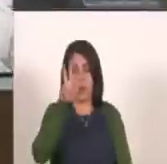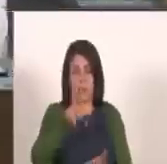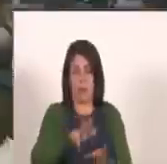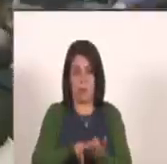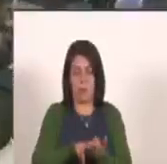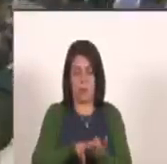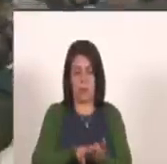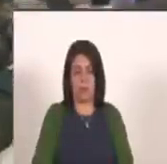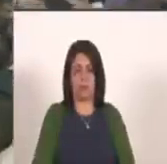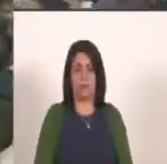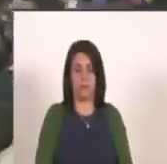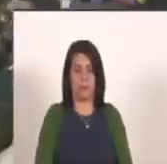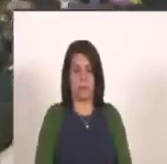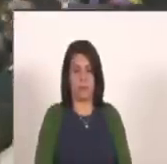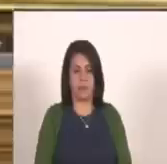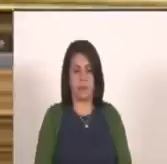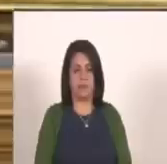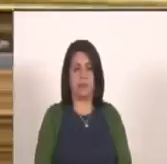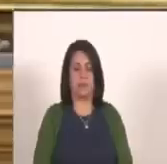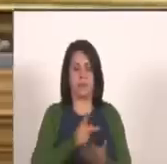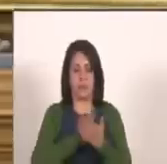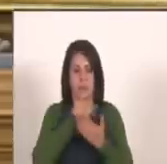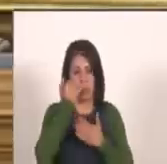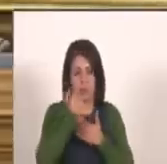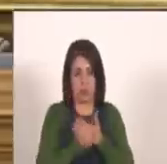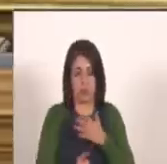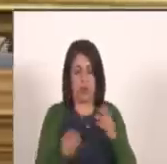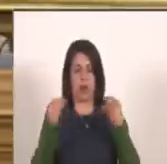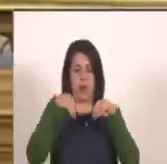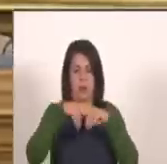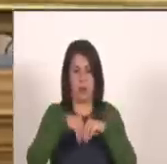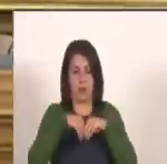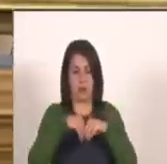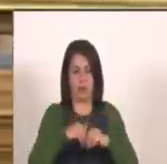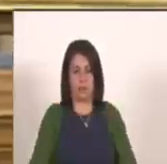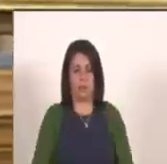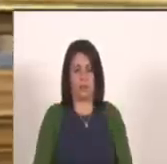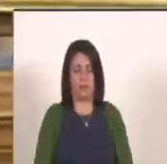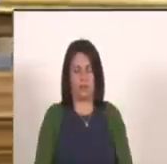Queda aprobado el proyecto de acuerdo.